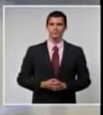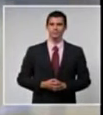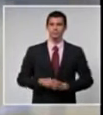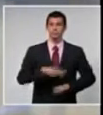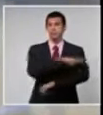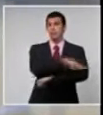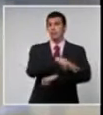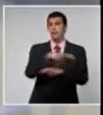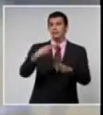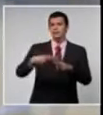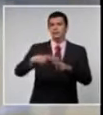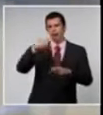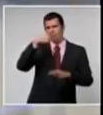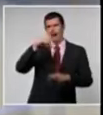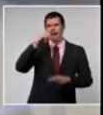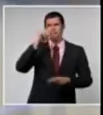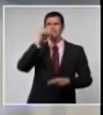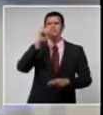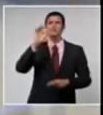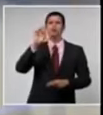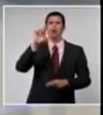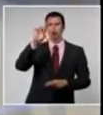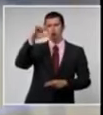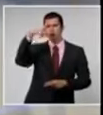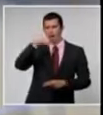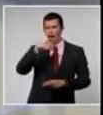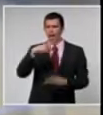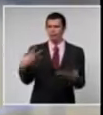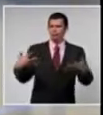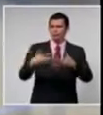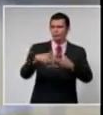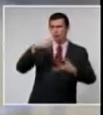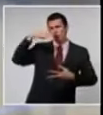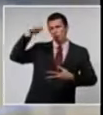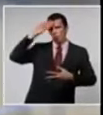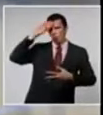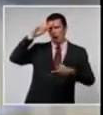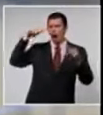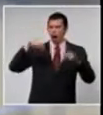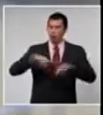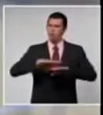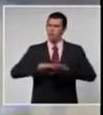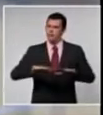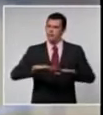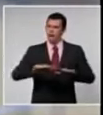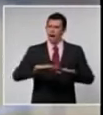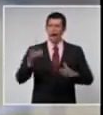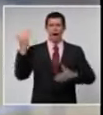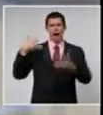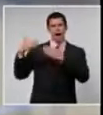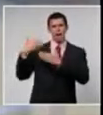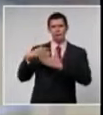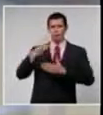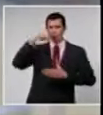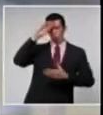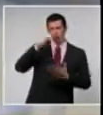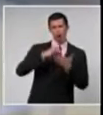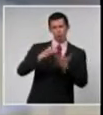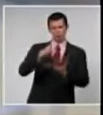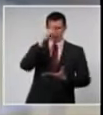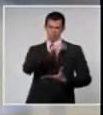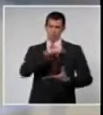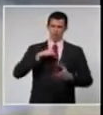con la brigada médica que enfrentó la COVID-19, tiene continuidad ahora en el ámbito de la cultura. La Ópera de Andorra y el Teatro